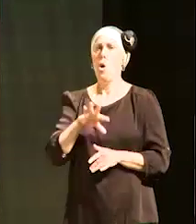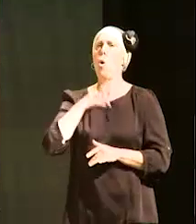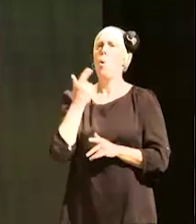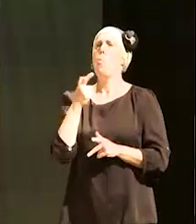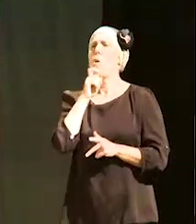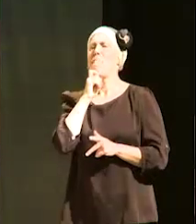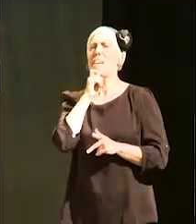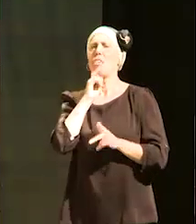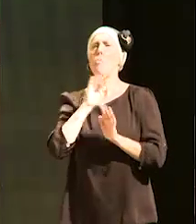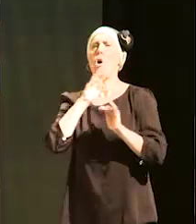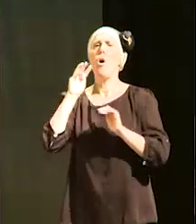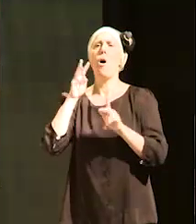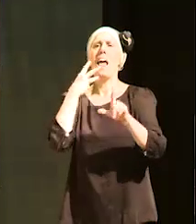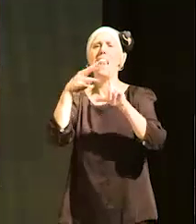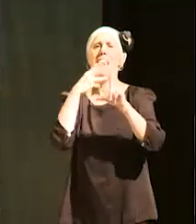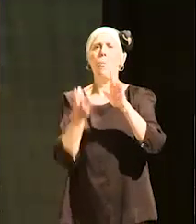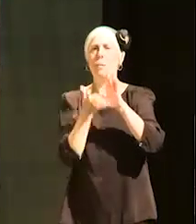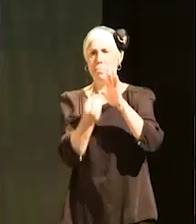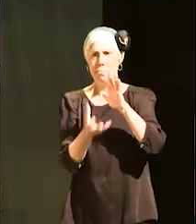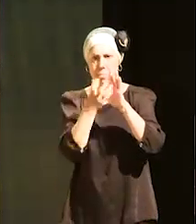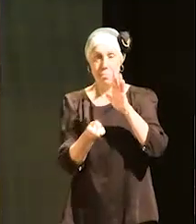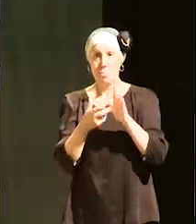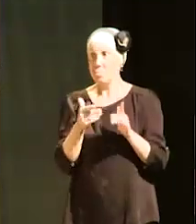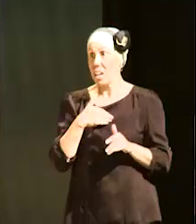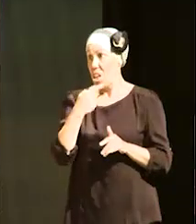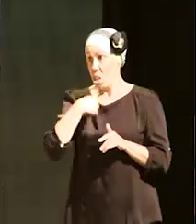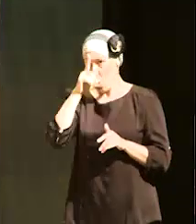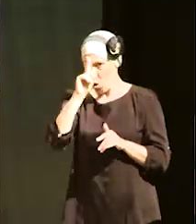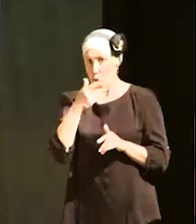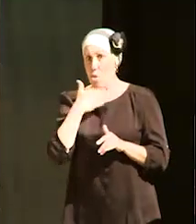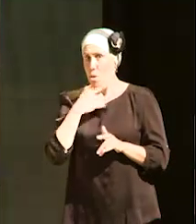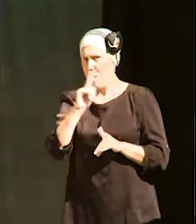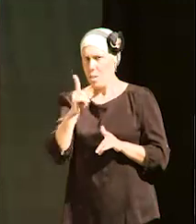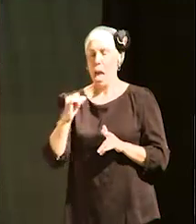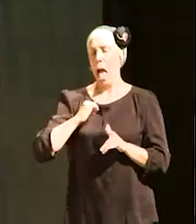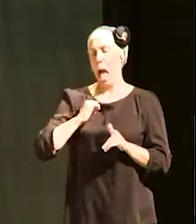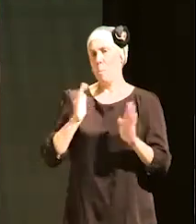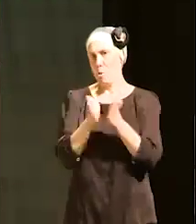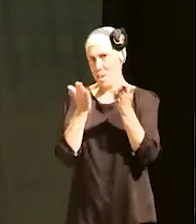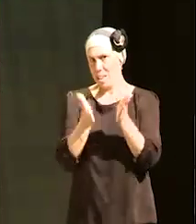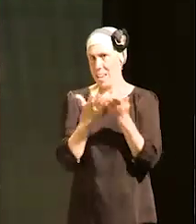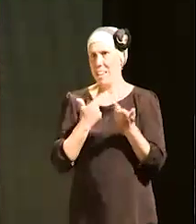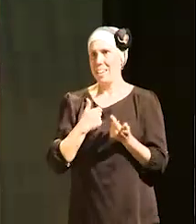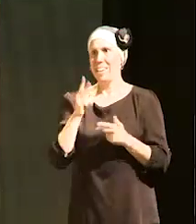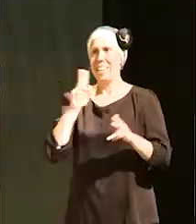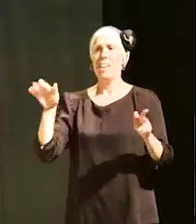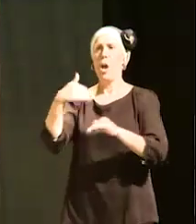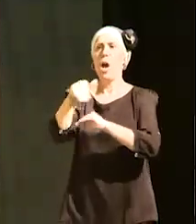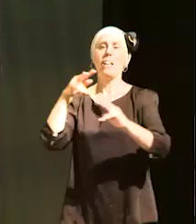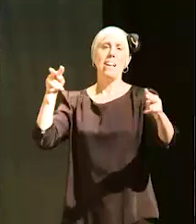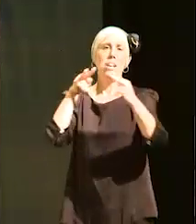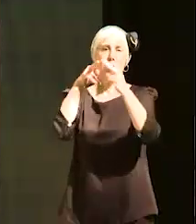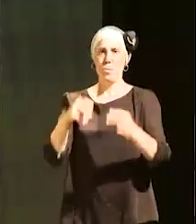libre y que si no lo conocéis pues aprovechase nos vemos en mussi círculos hasta ahora